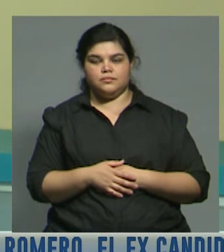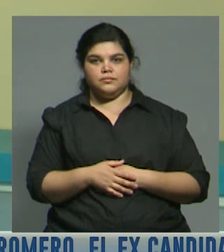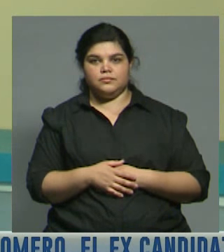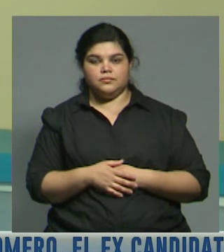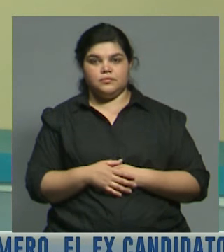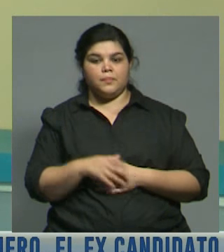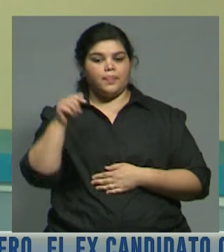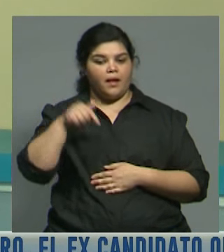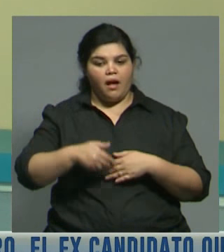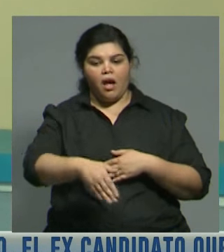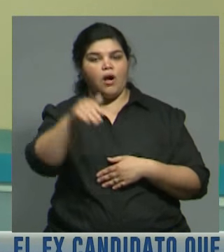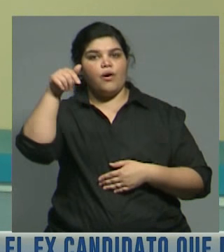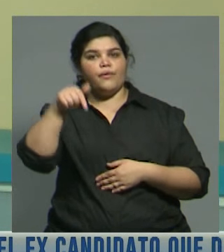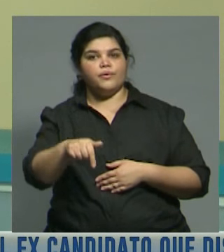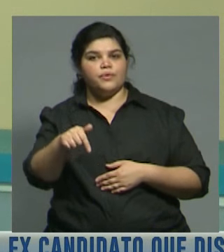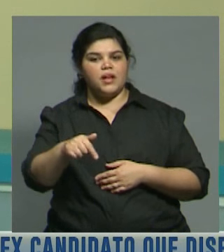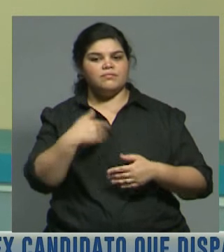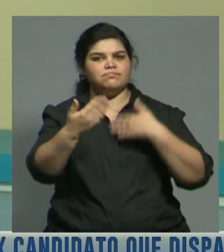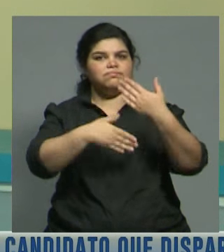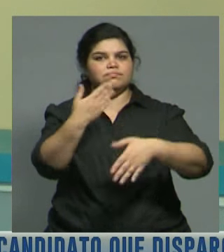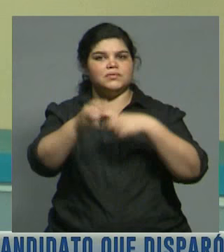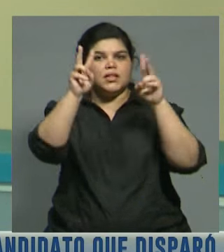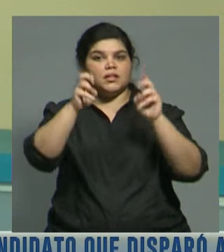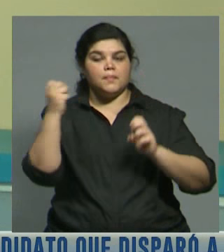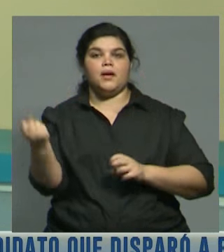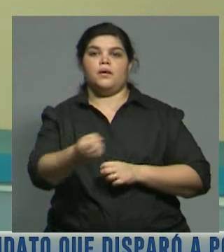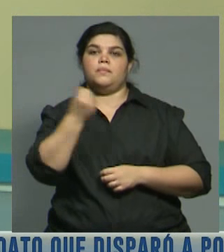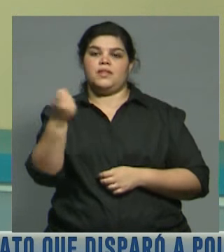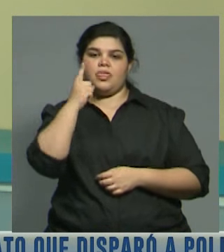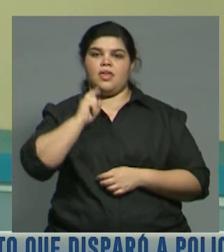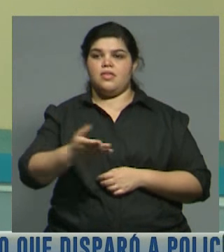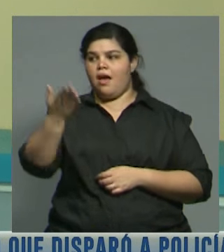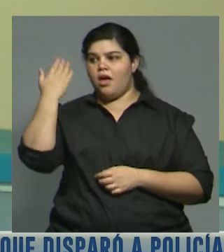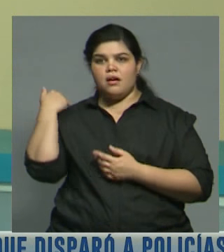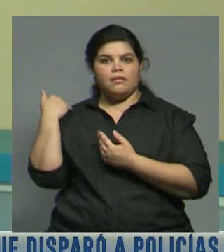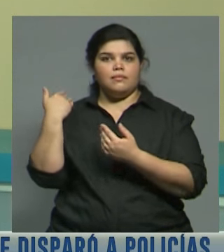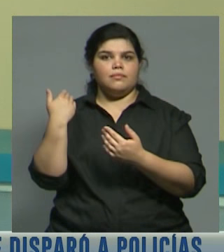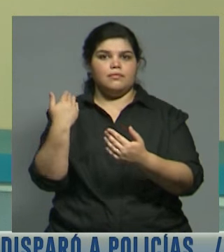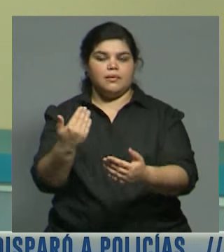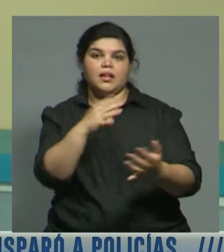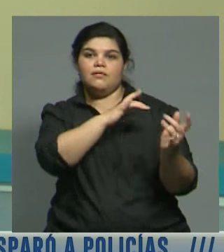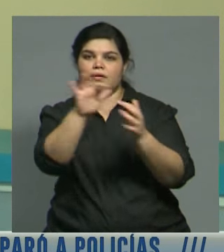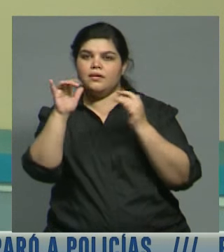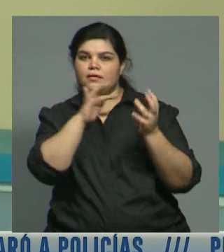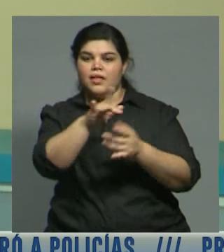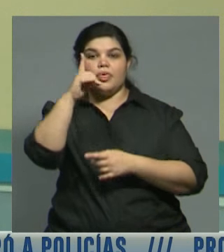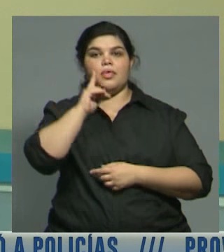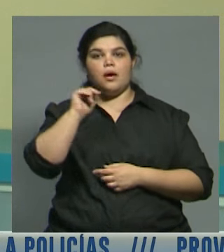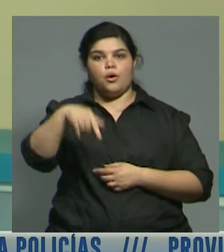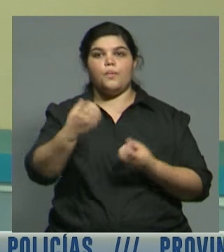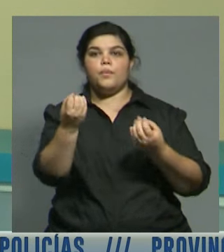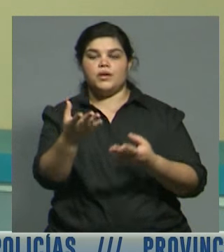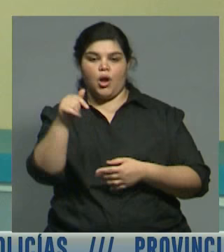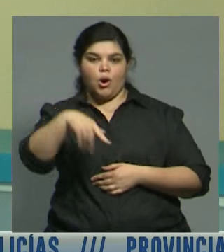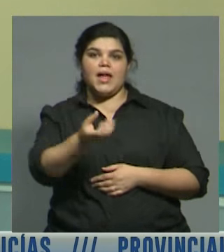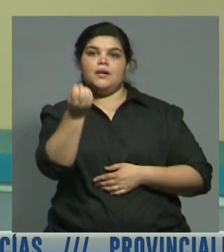Y ahora sí vamos a empezar a desarrollar justamente un tema importante en estos últimos días y sobre todo en esta jornada, porque hoy a las 7 de